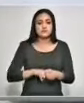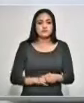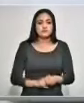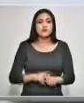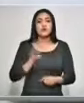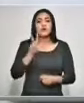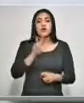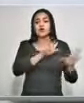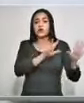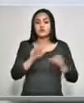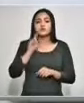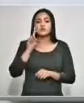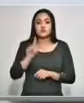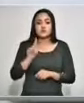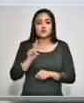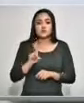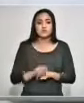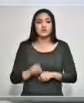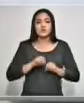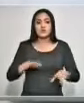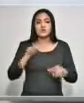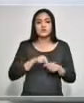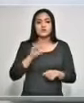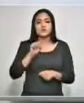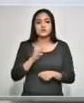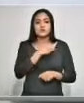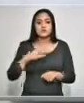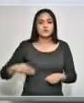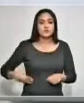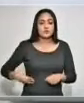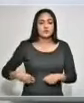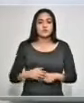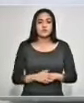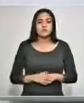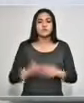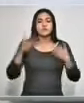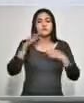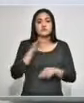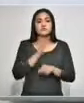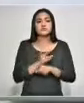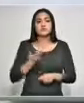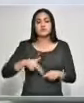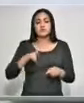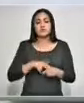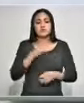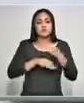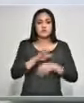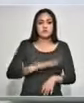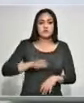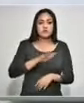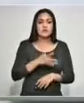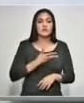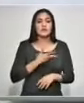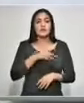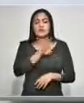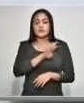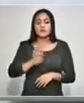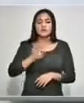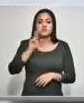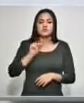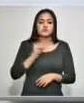hospitalizados 801 distribuidos en 60 municipios en lo que respecta a la hospitalización en todo el sector tenemos